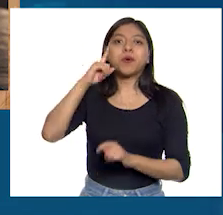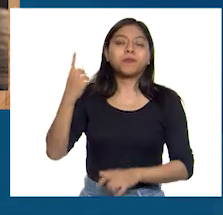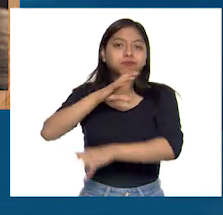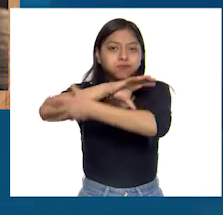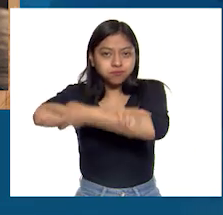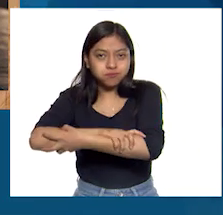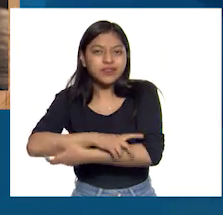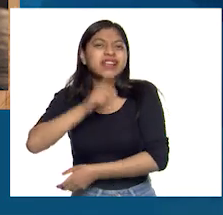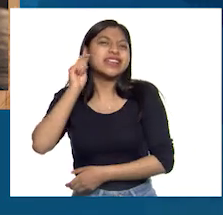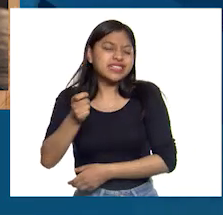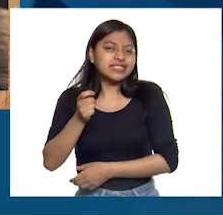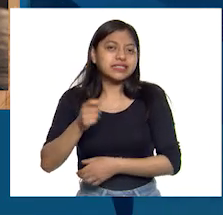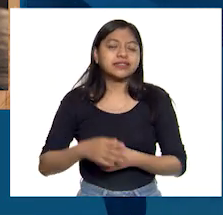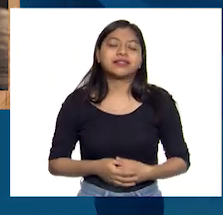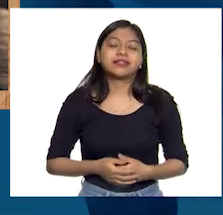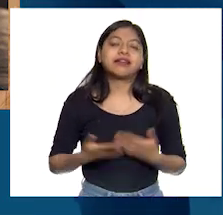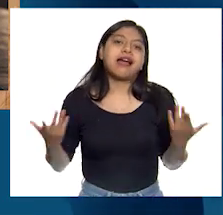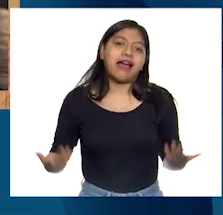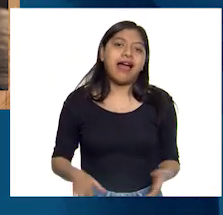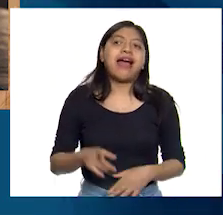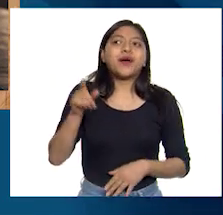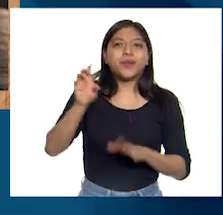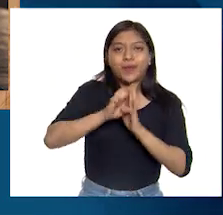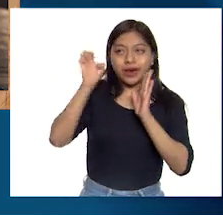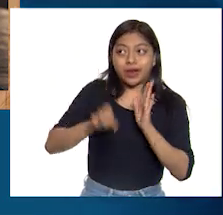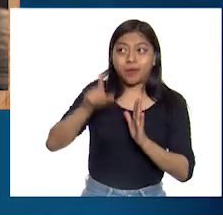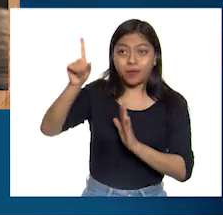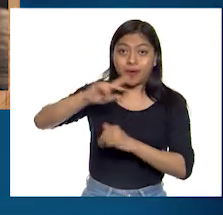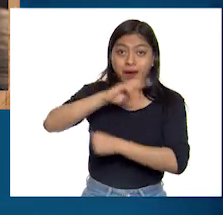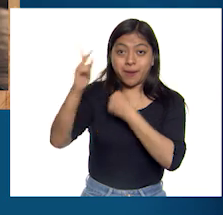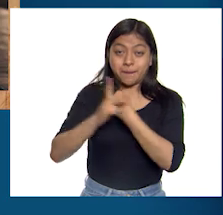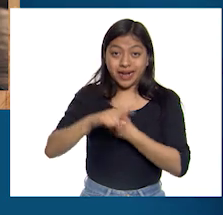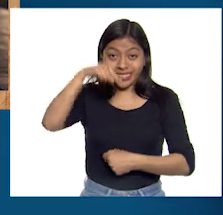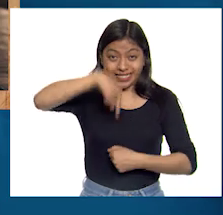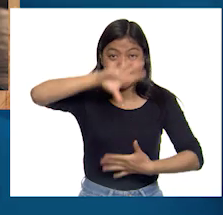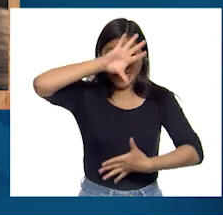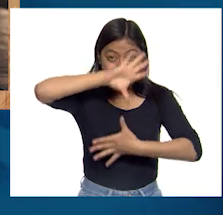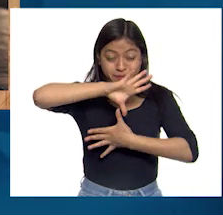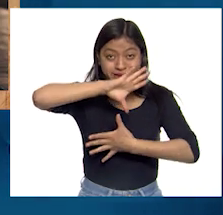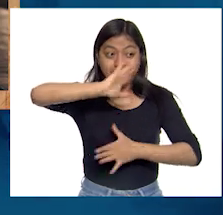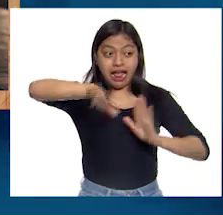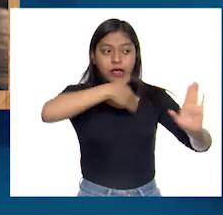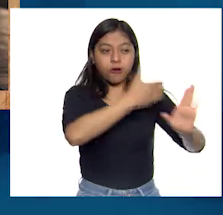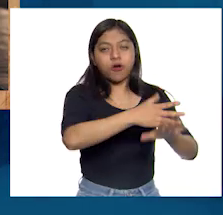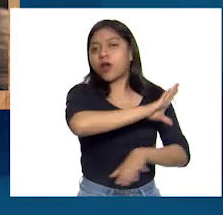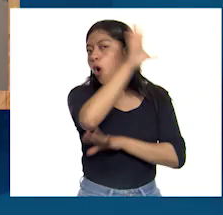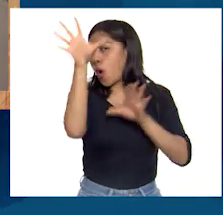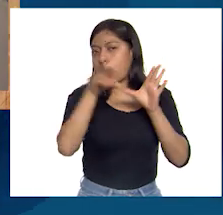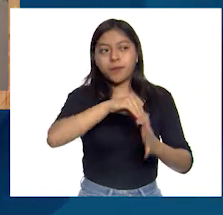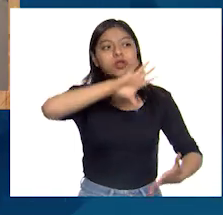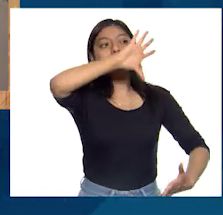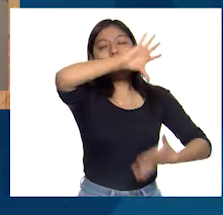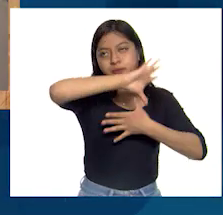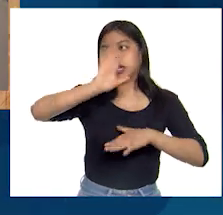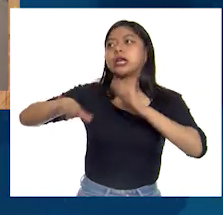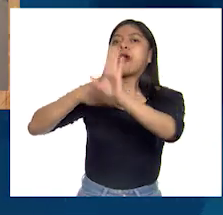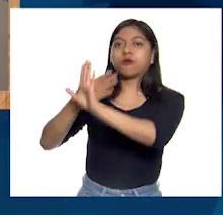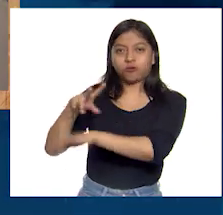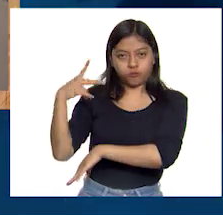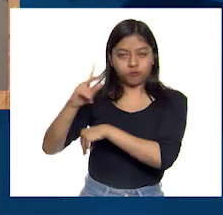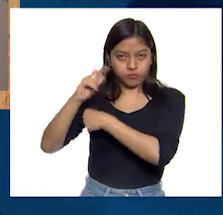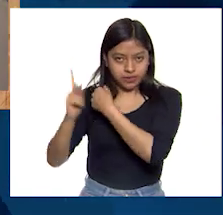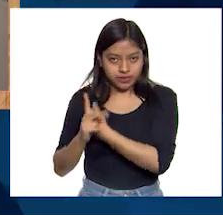panamericana. ¿Qué significaba esto? Que si había una agresión contra un país americano, todos responderían en conjunto. Al asumir la